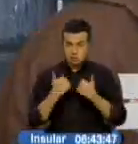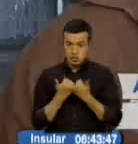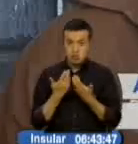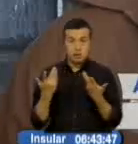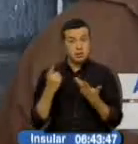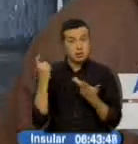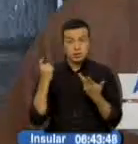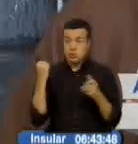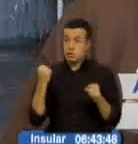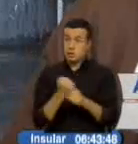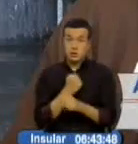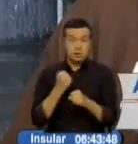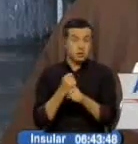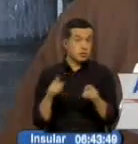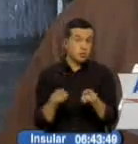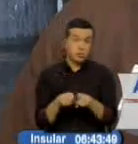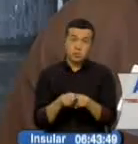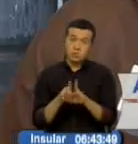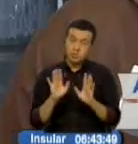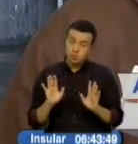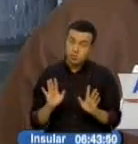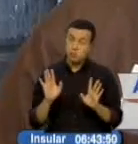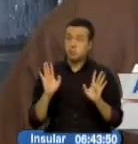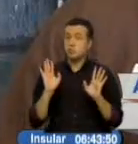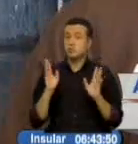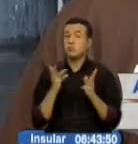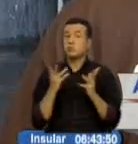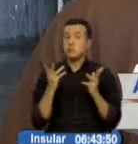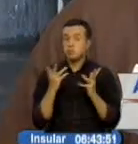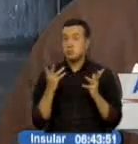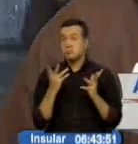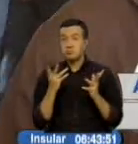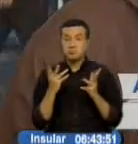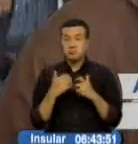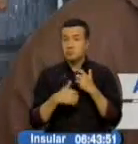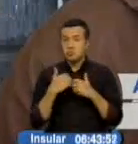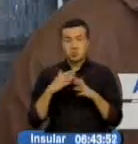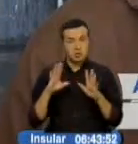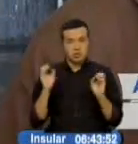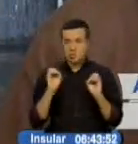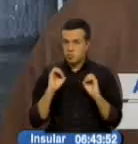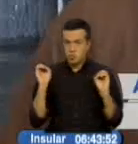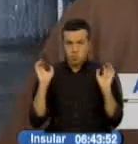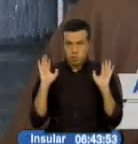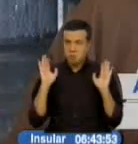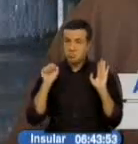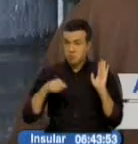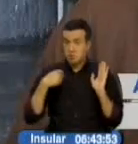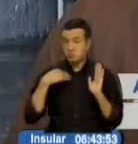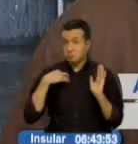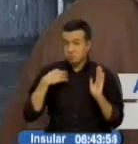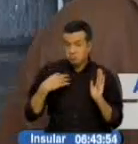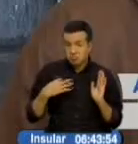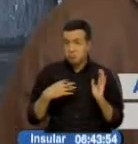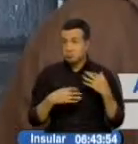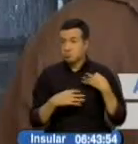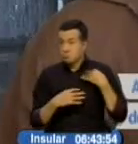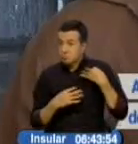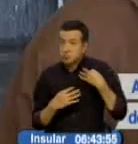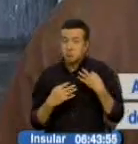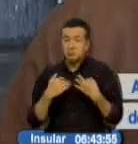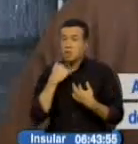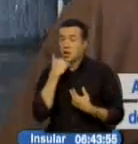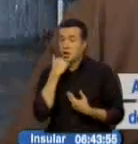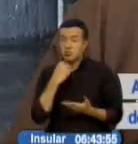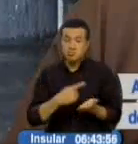tiene que trabajar de igual manera. Entonces, por lo tanto, no vemos dificultad en que podamos reunir las voluntades necesarias para